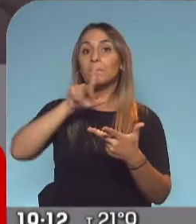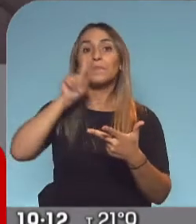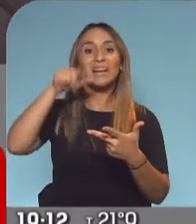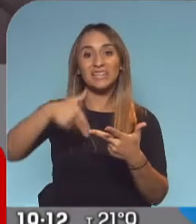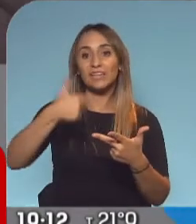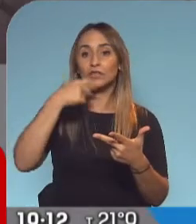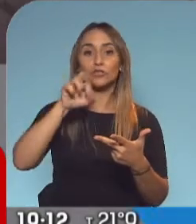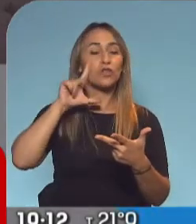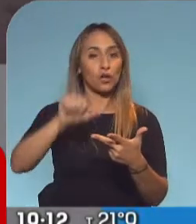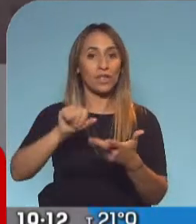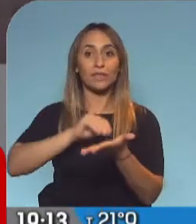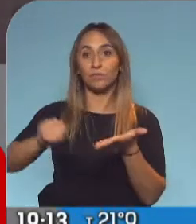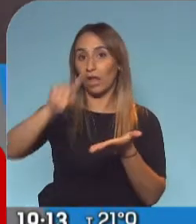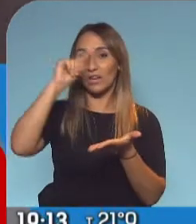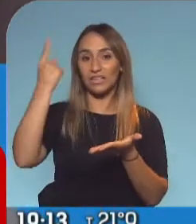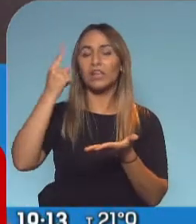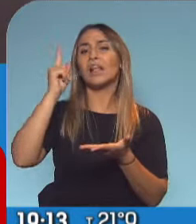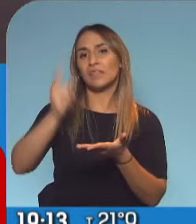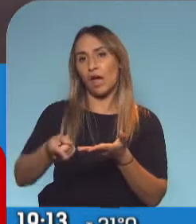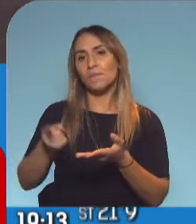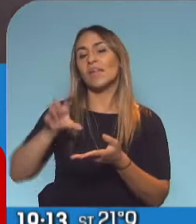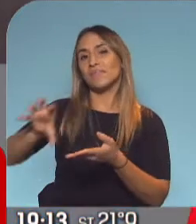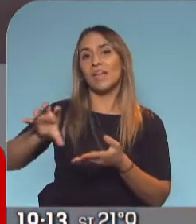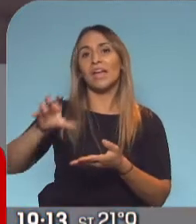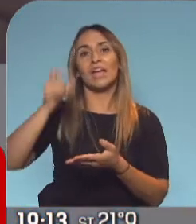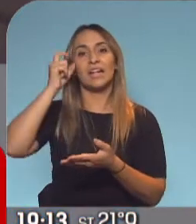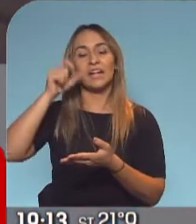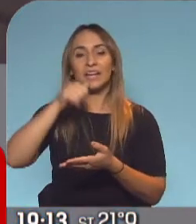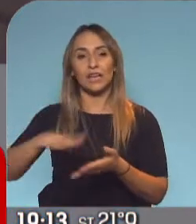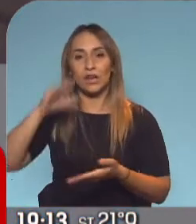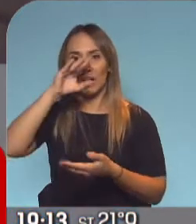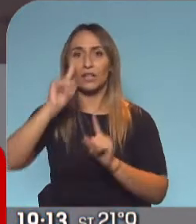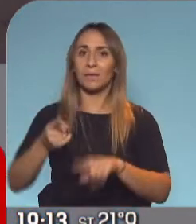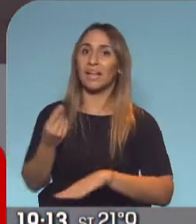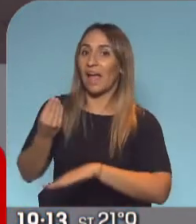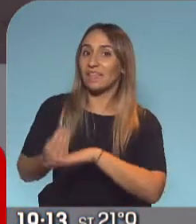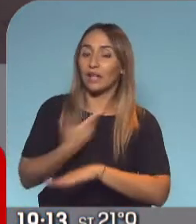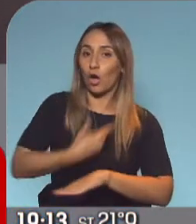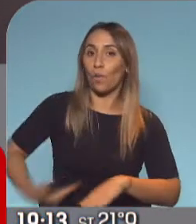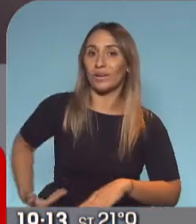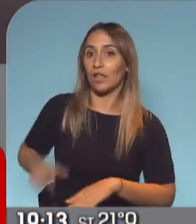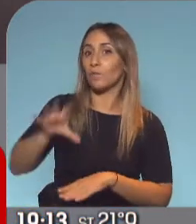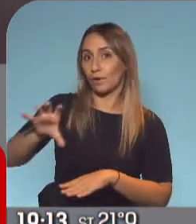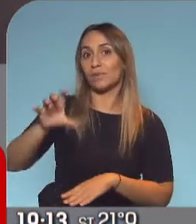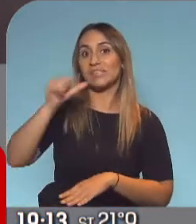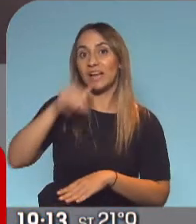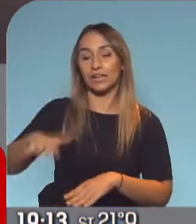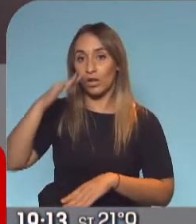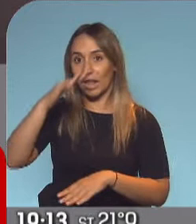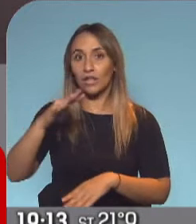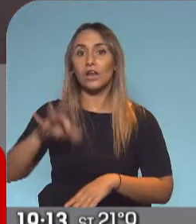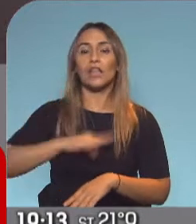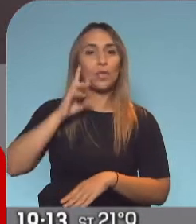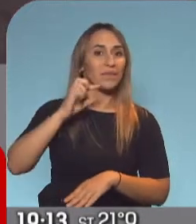que fue intendente de la ciudad de General Roca en Río Negro, que fue candidato a gobernador de Río Negro, perdió las elecciones en 2019,